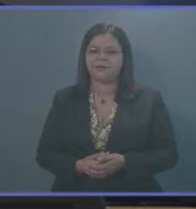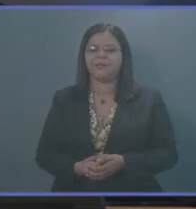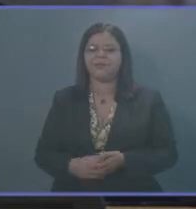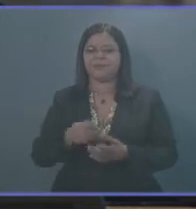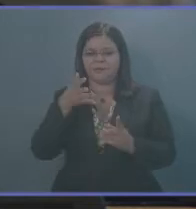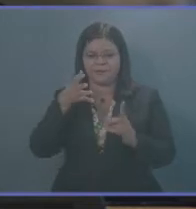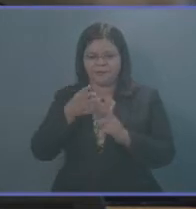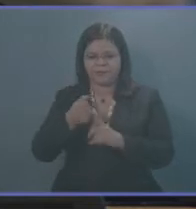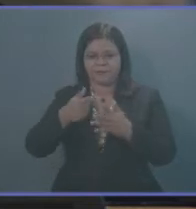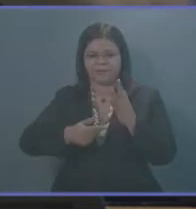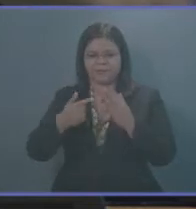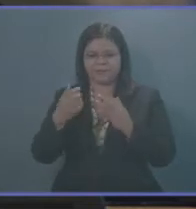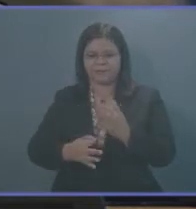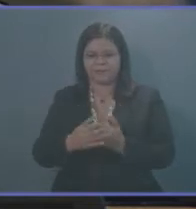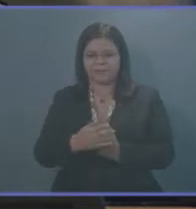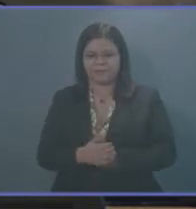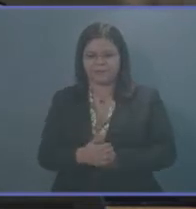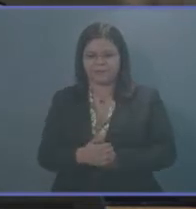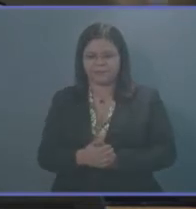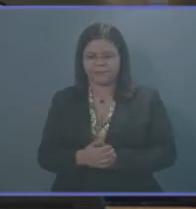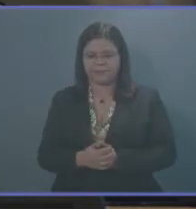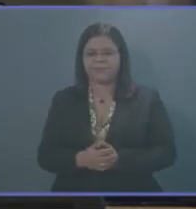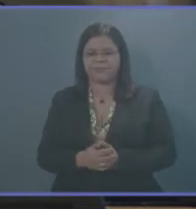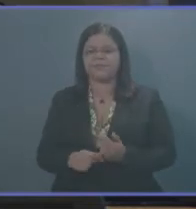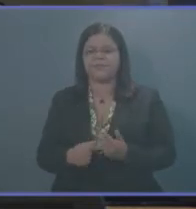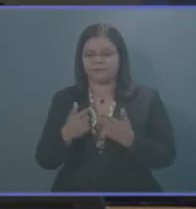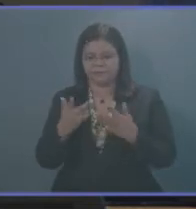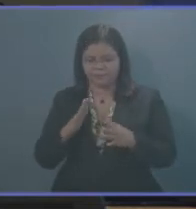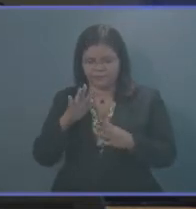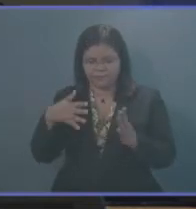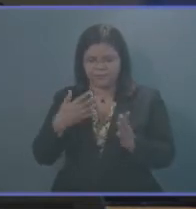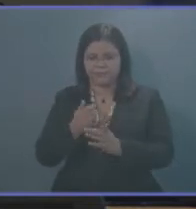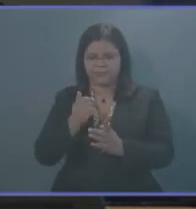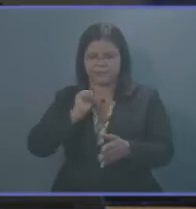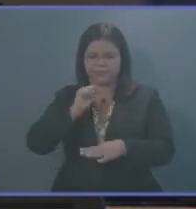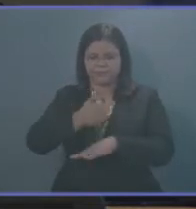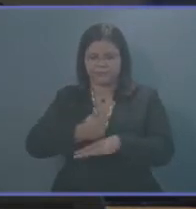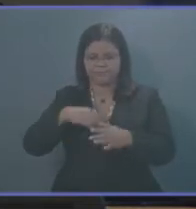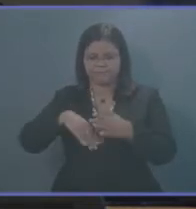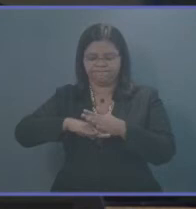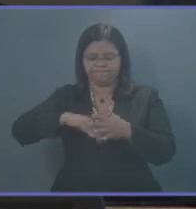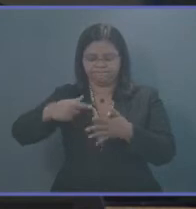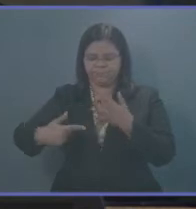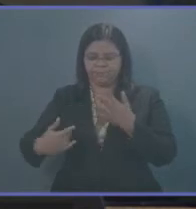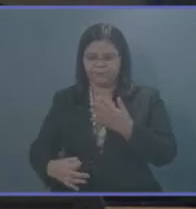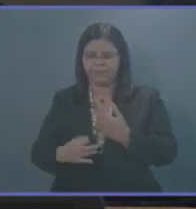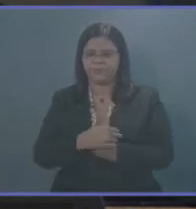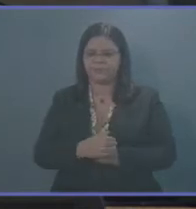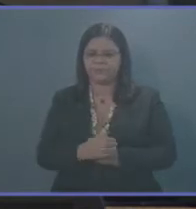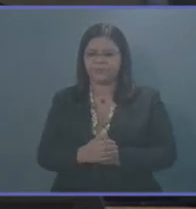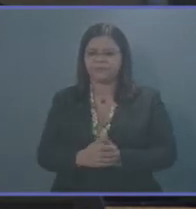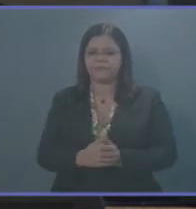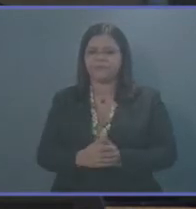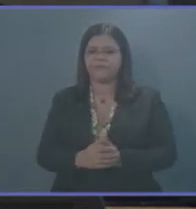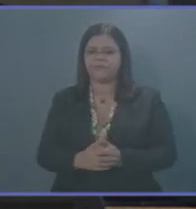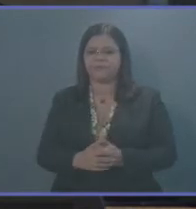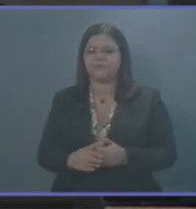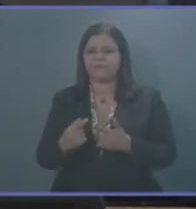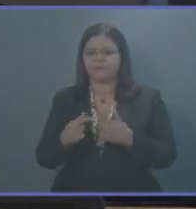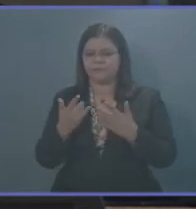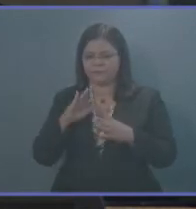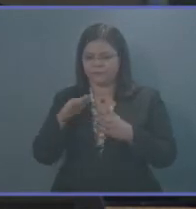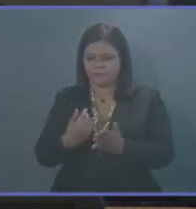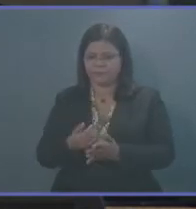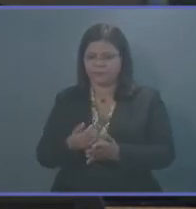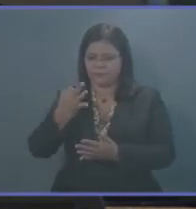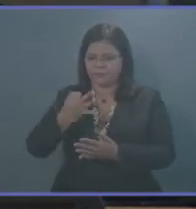Objeto de la ley, artículo 1. La presente ley tiene por objeto establecer el marco normativo, así como los procedimientos legales que requiere el